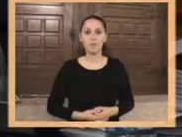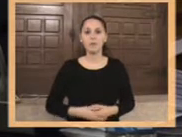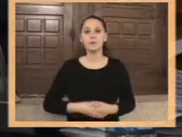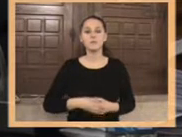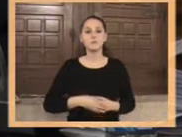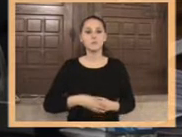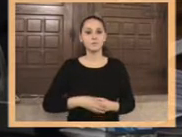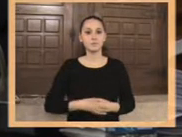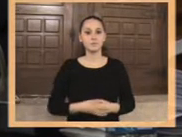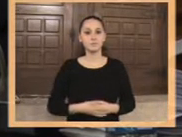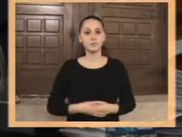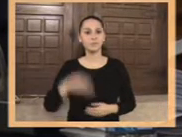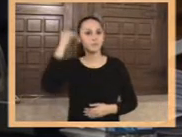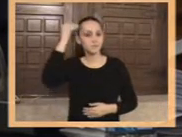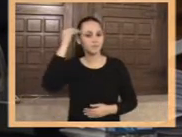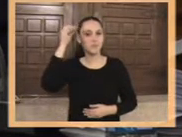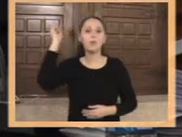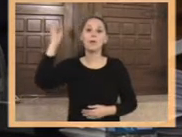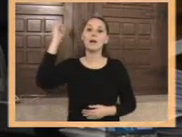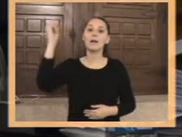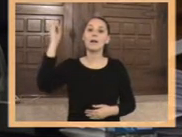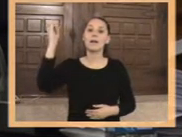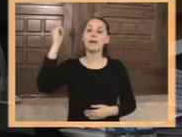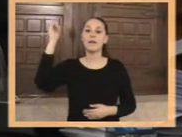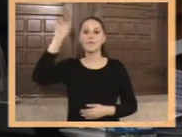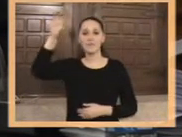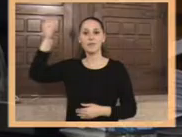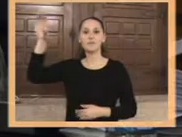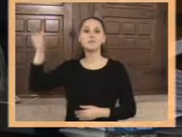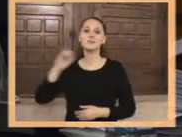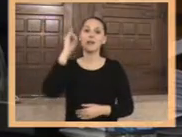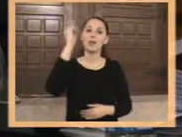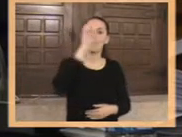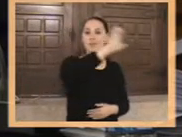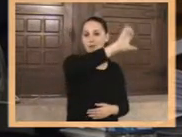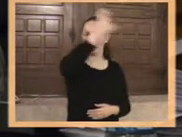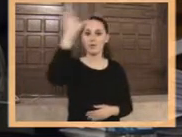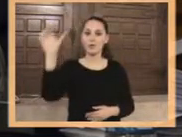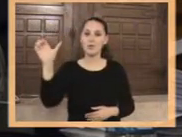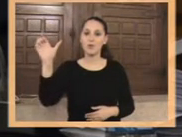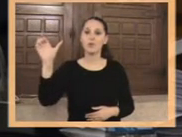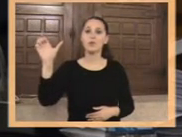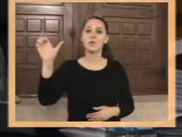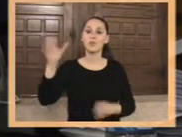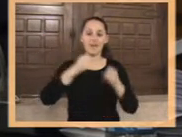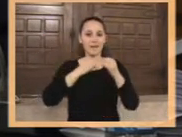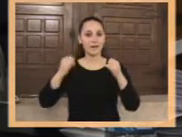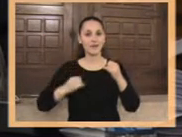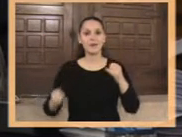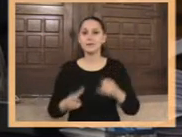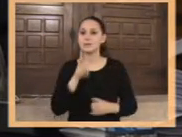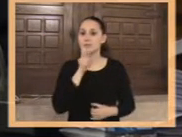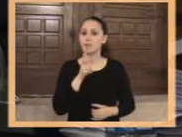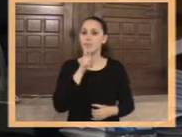Consideramos que las y los jefes de Estado y de Gobierno de la Unión Europea, ante la crisis más grave que vive desde la Segunda Guerra Mundial, han firmado